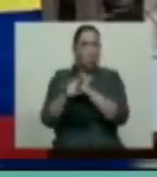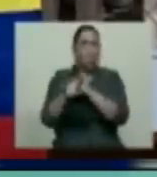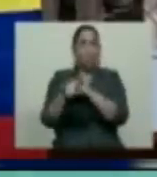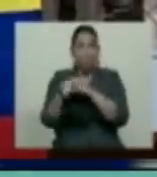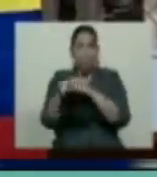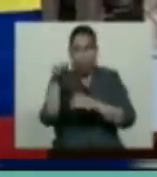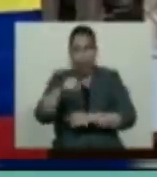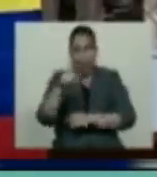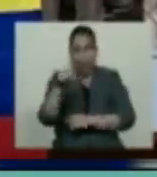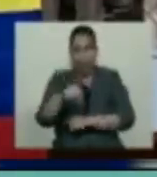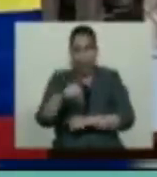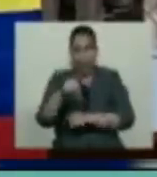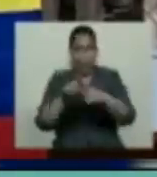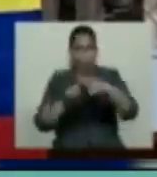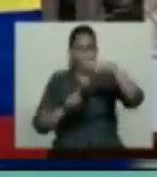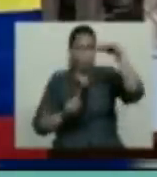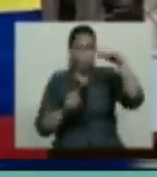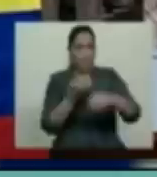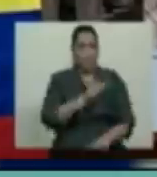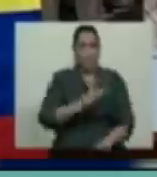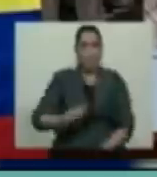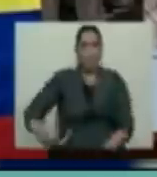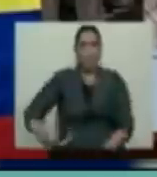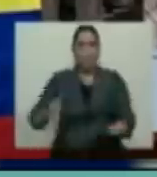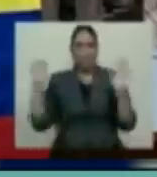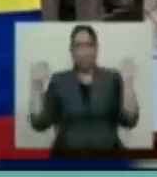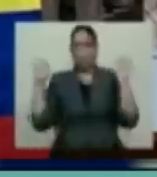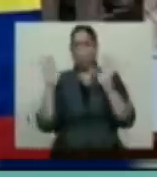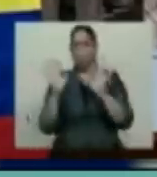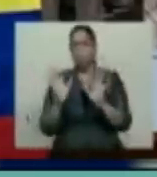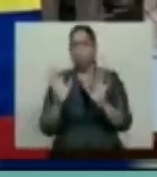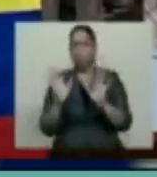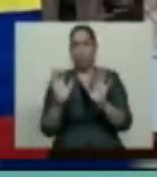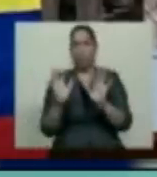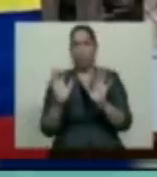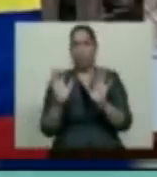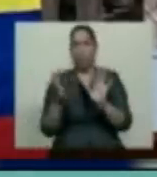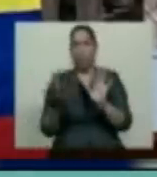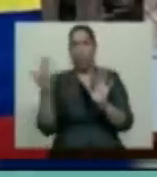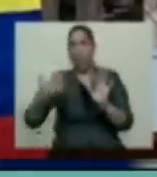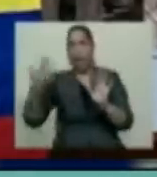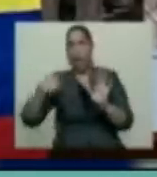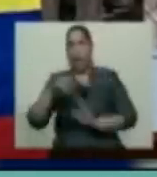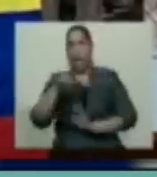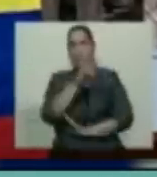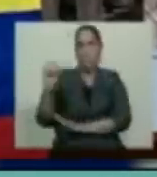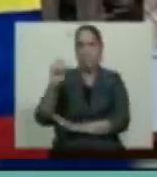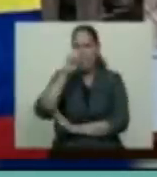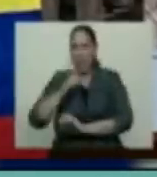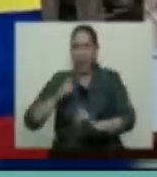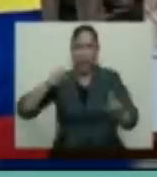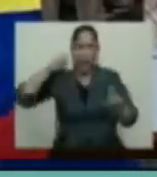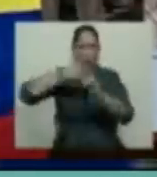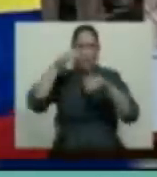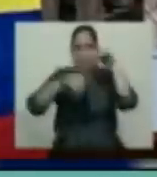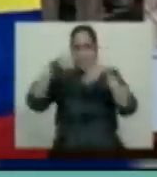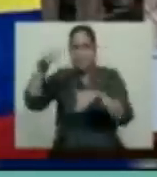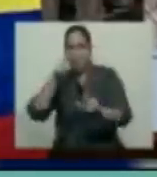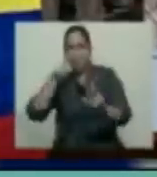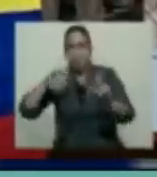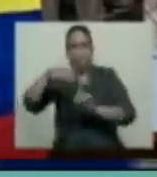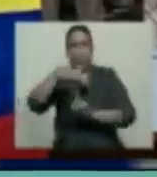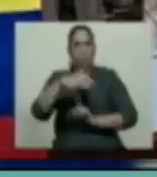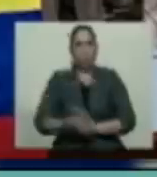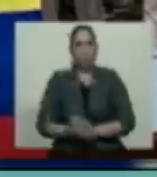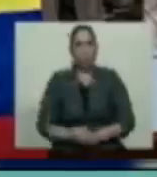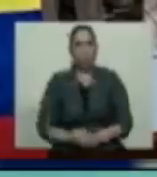ahí se necesitan. Pero Estados Unidos y Venezuela también tienen otra relación, que es de necesidad. Tal vez más de necesidad para